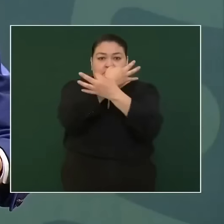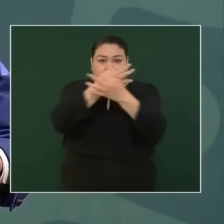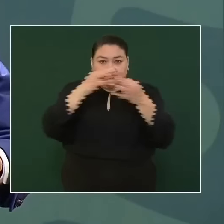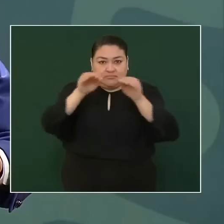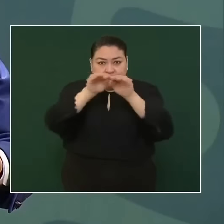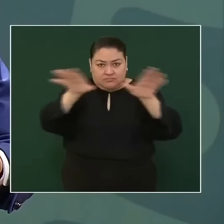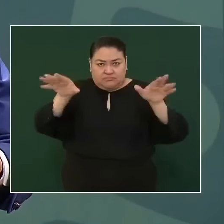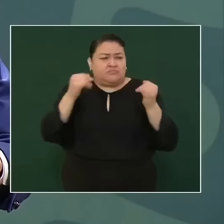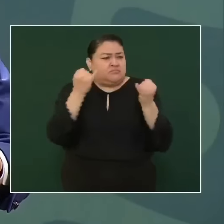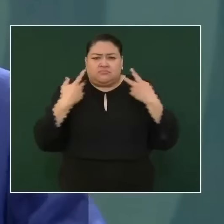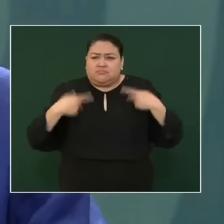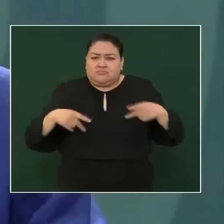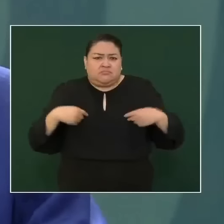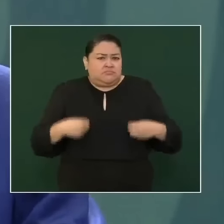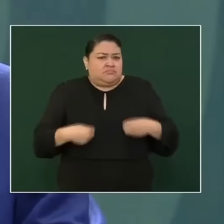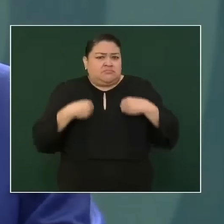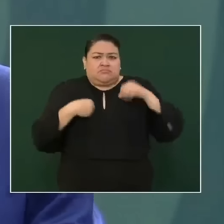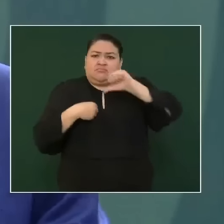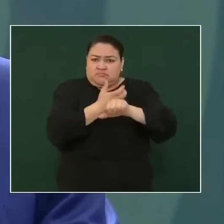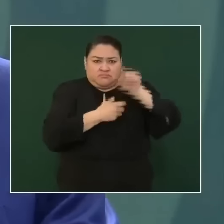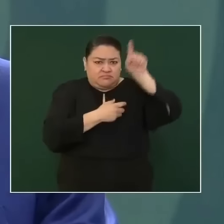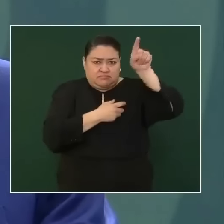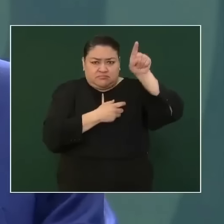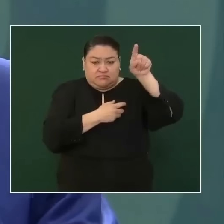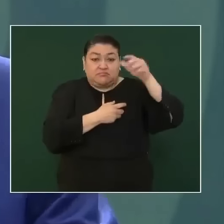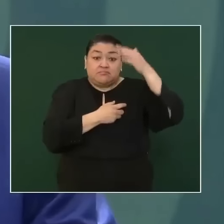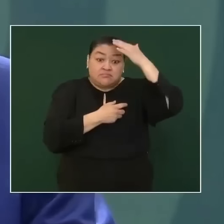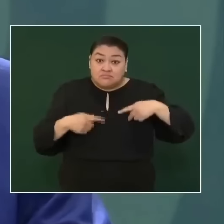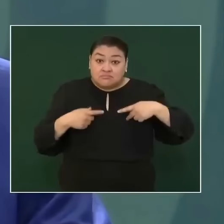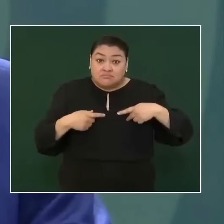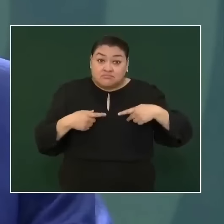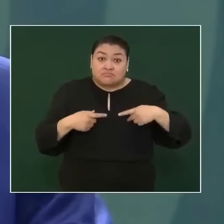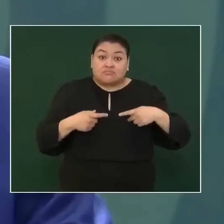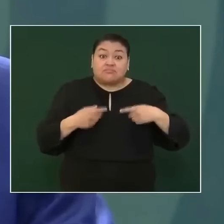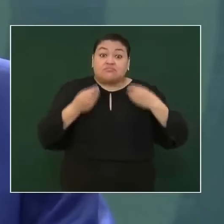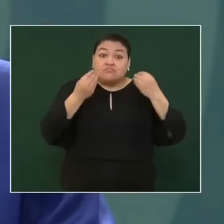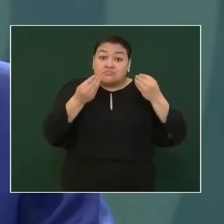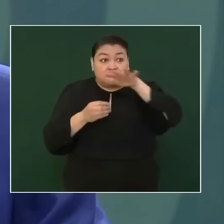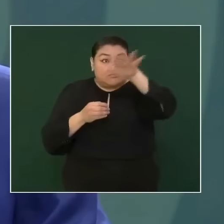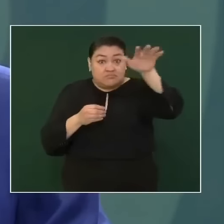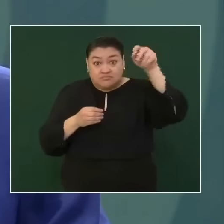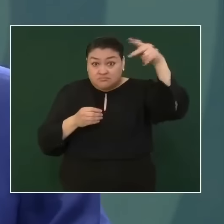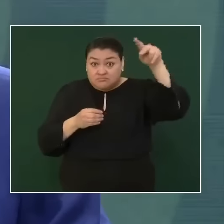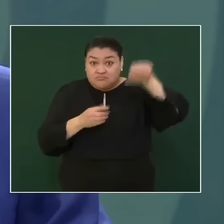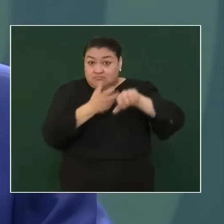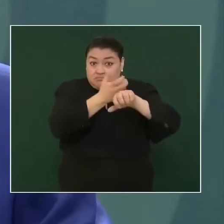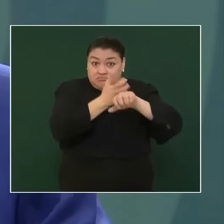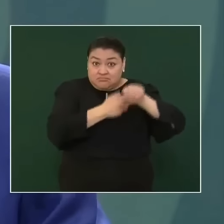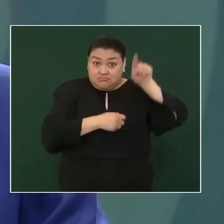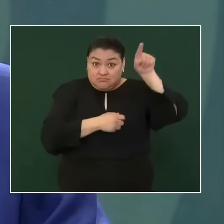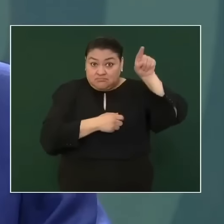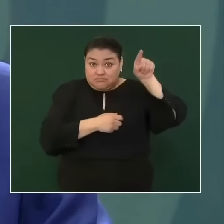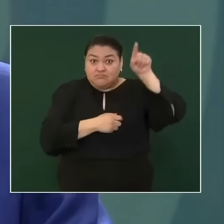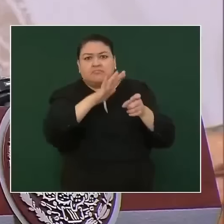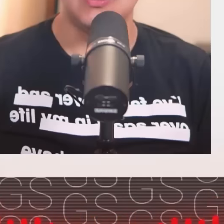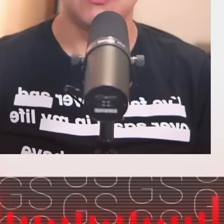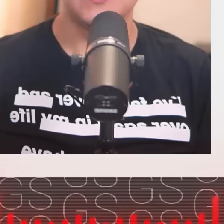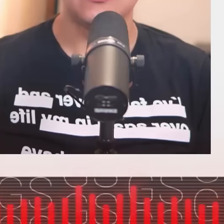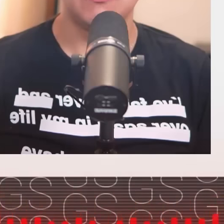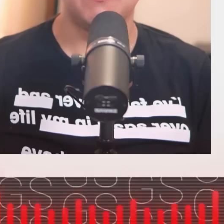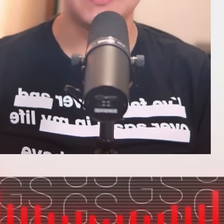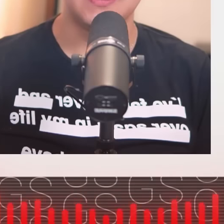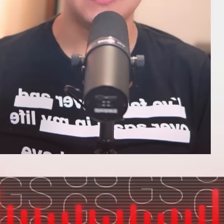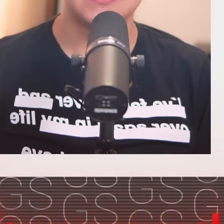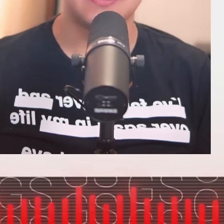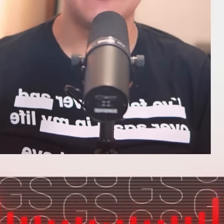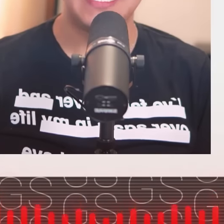a estadounidenses, porque cada vez se sabe más sobre nuestro país. Y bueno,